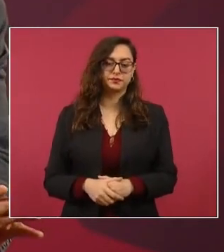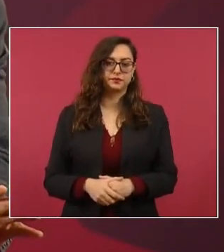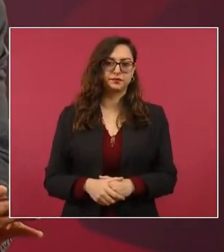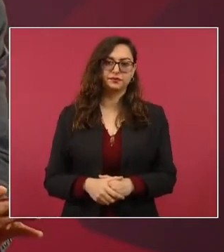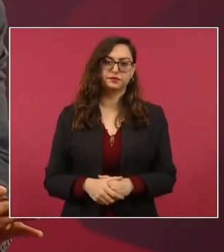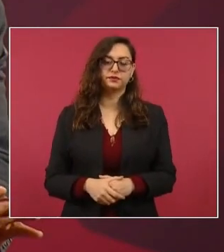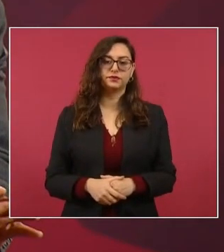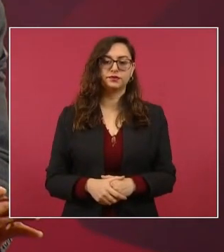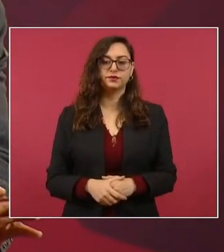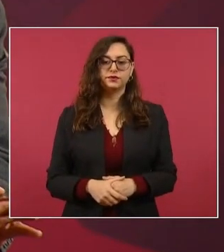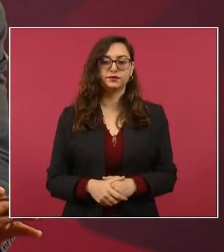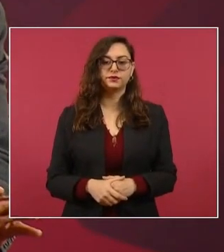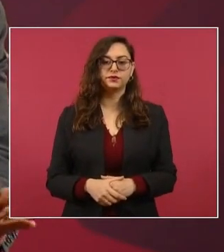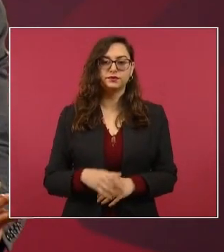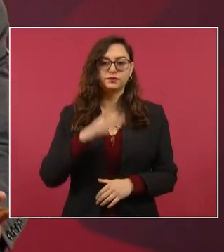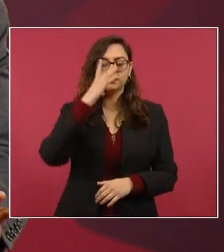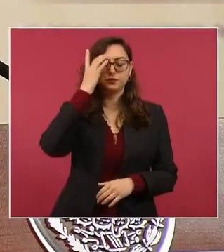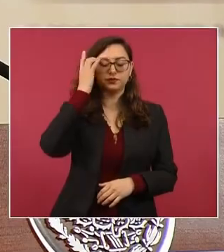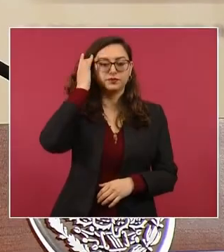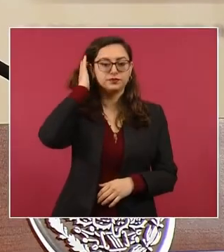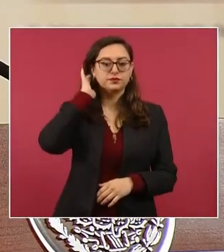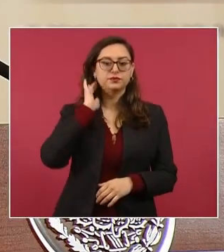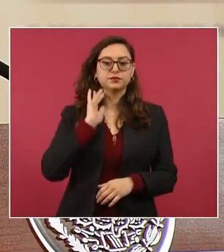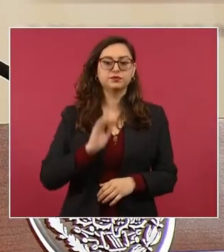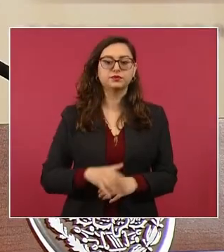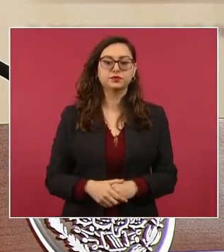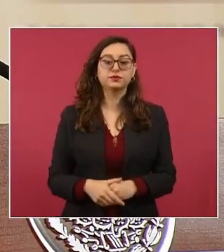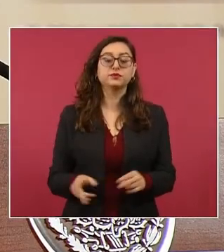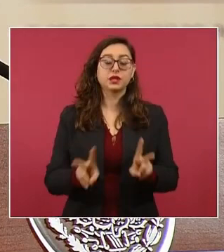se necesita para hacer justicia,